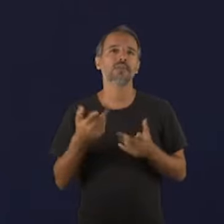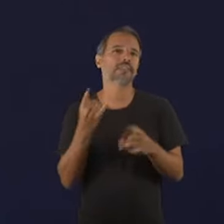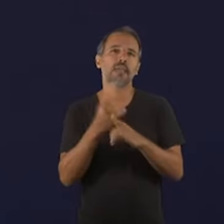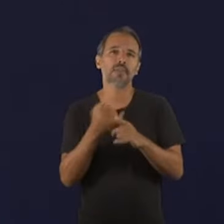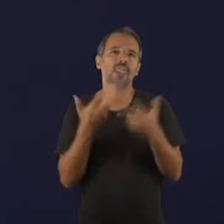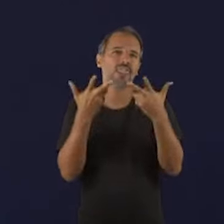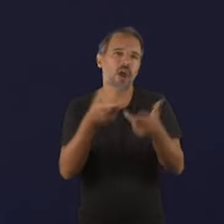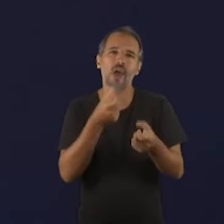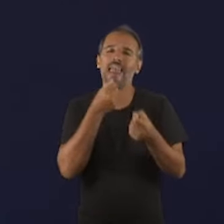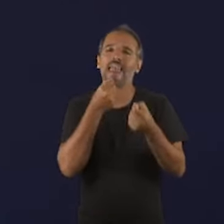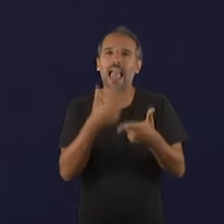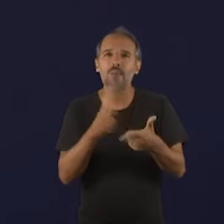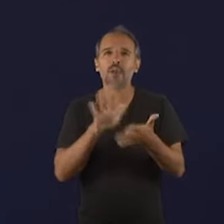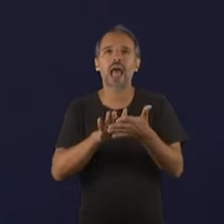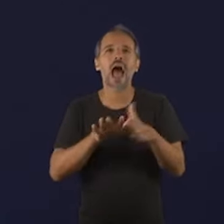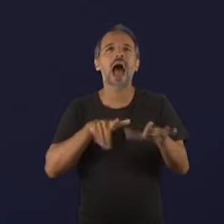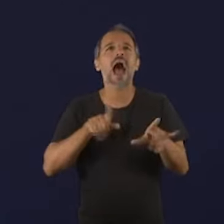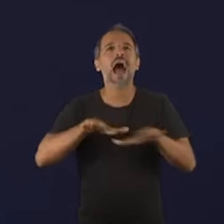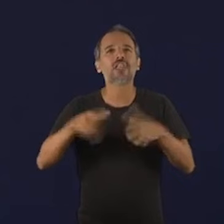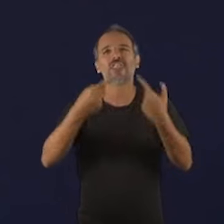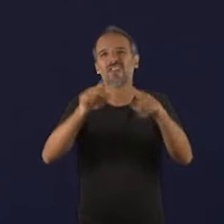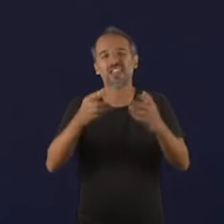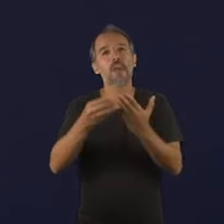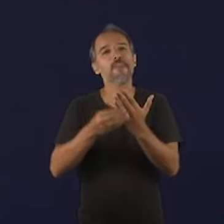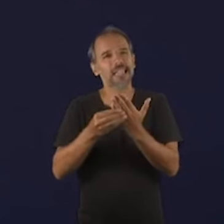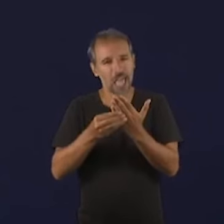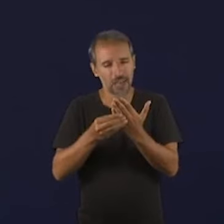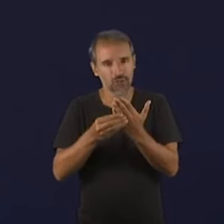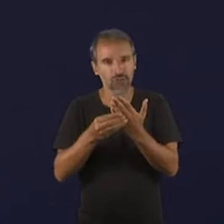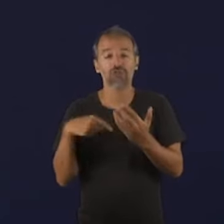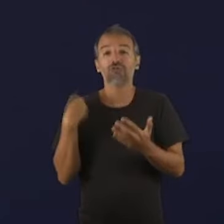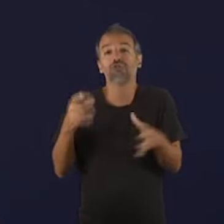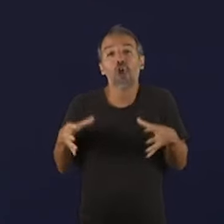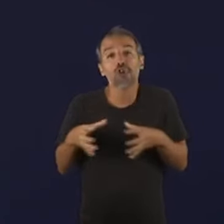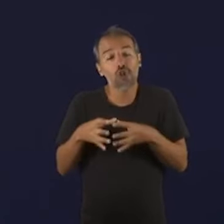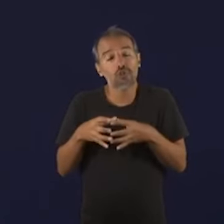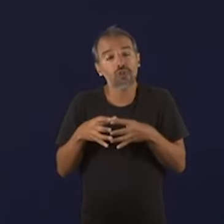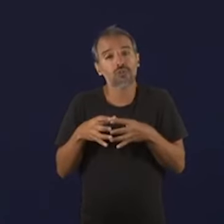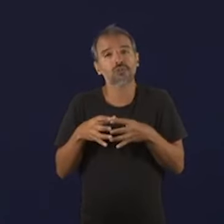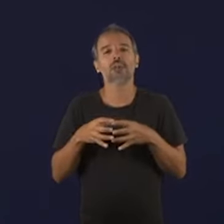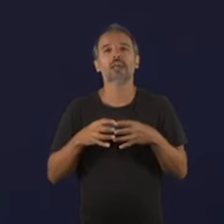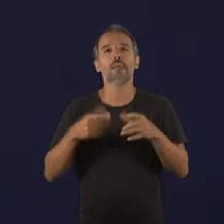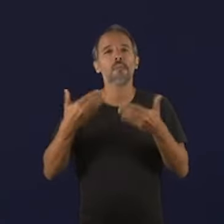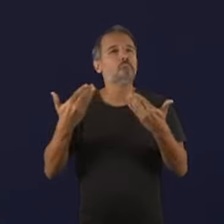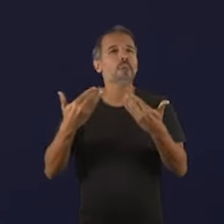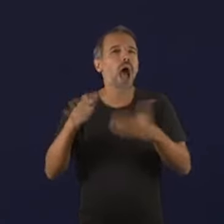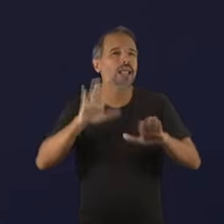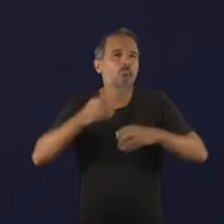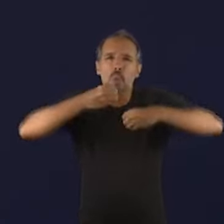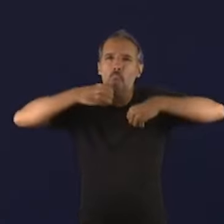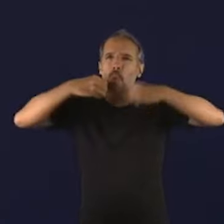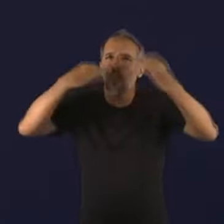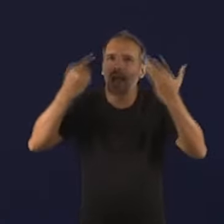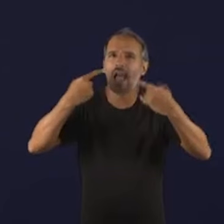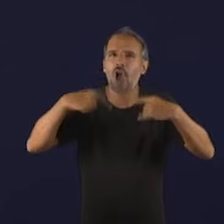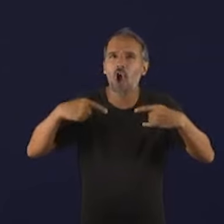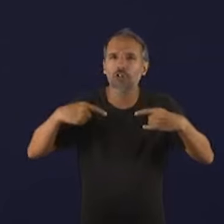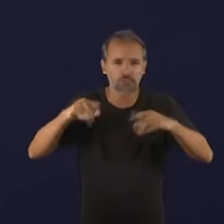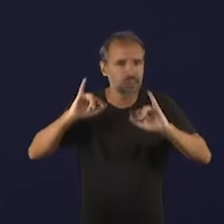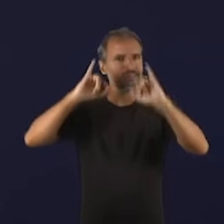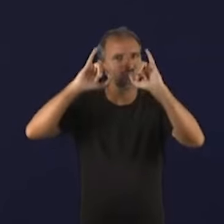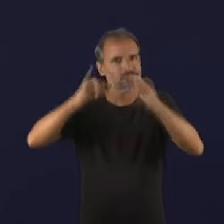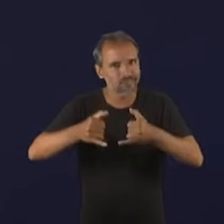con con algunas acciones de diferentes ministerios nosotros estamos dispuestos a hacer cualquier a llevar